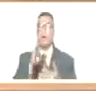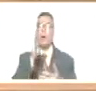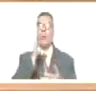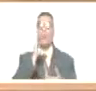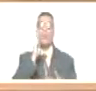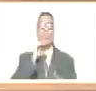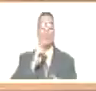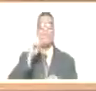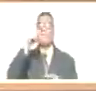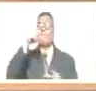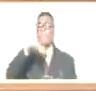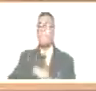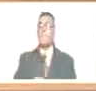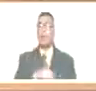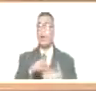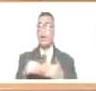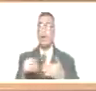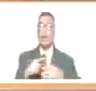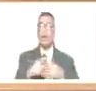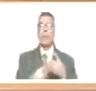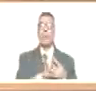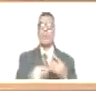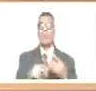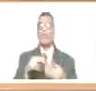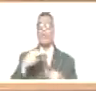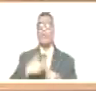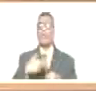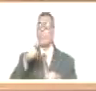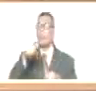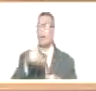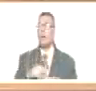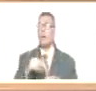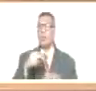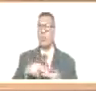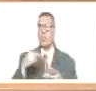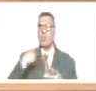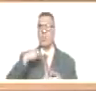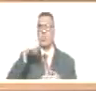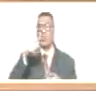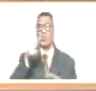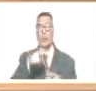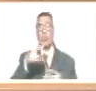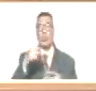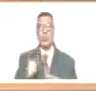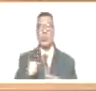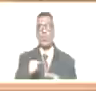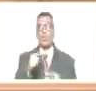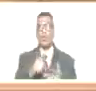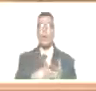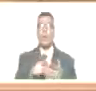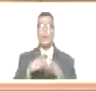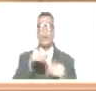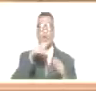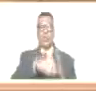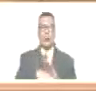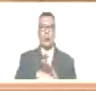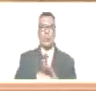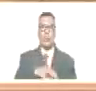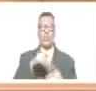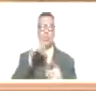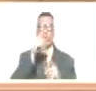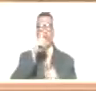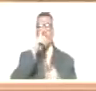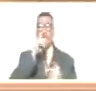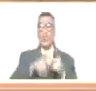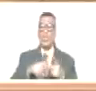1.000 dólares o no sé cuántos petros, uno sabe que eso va a terminar afectando a los venezolanos que se dializan, a